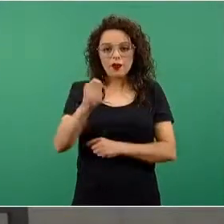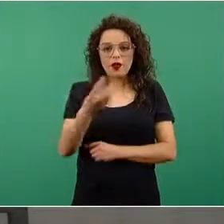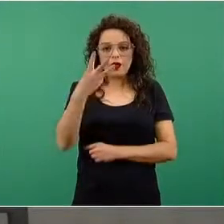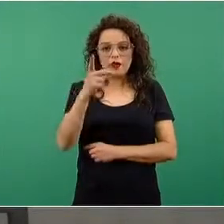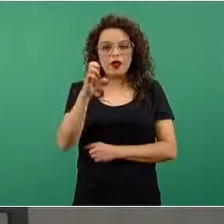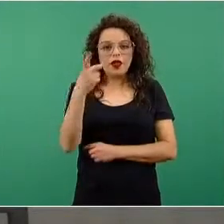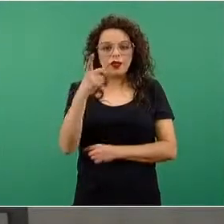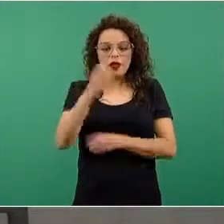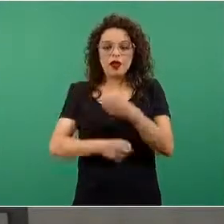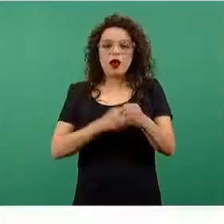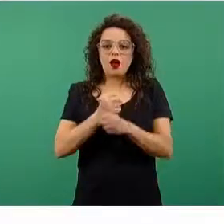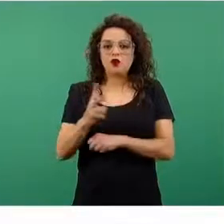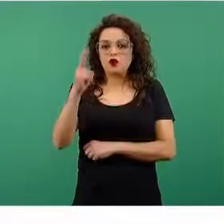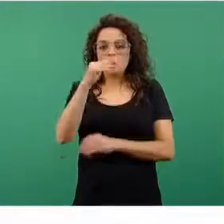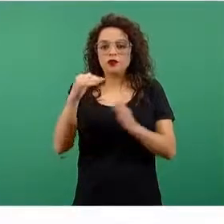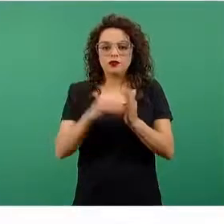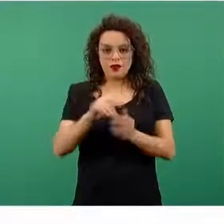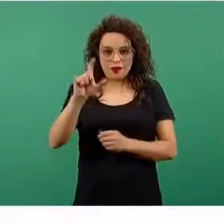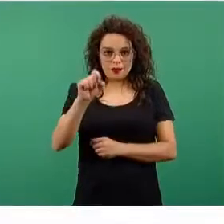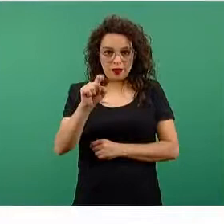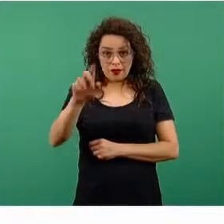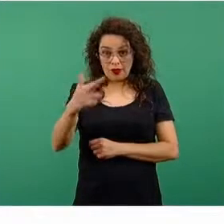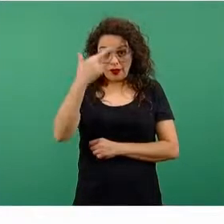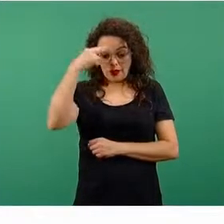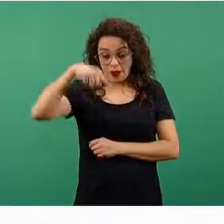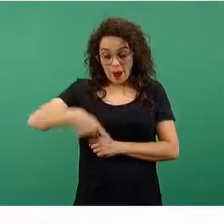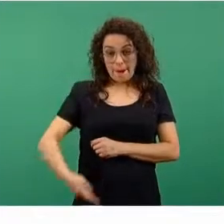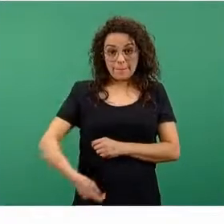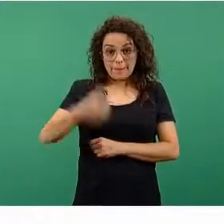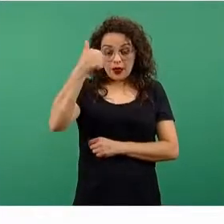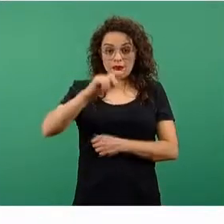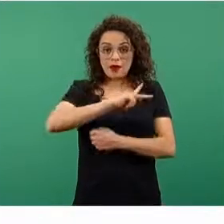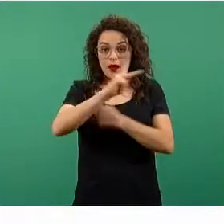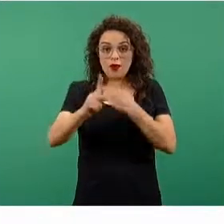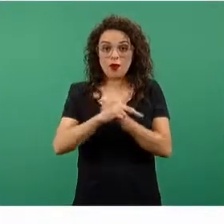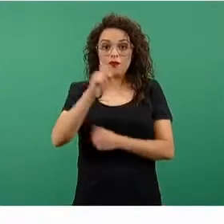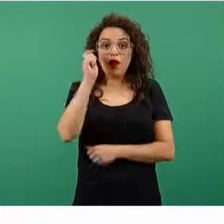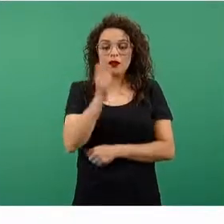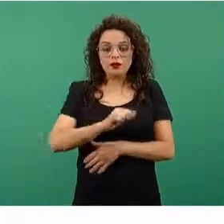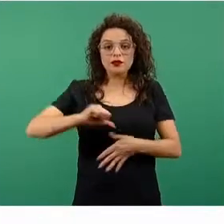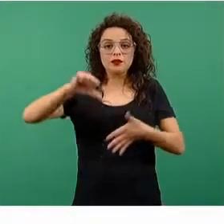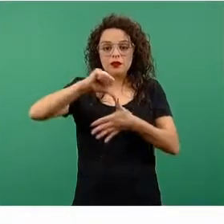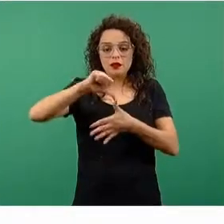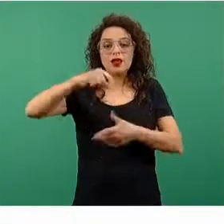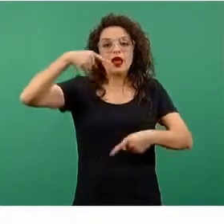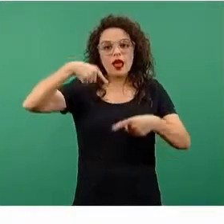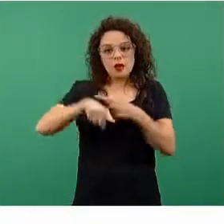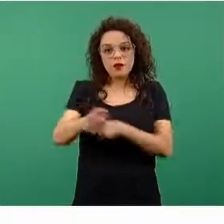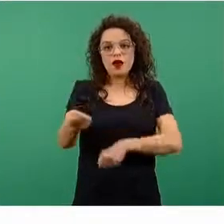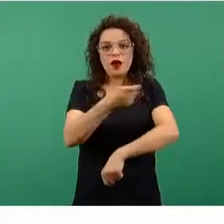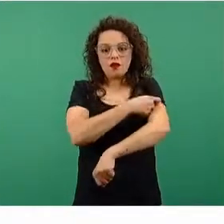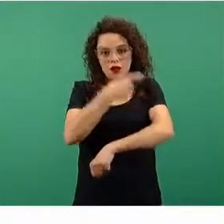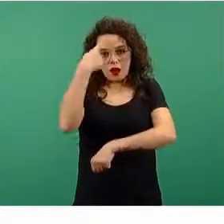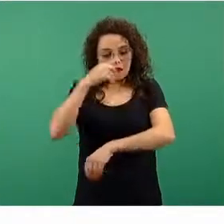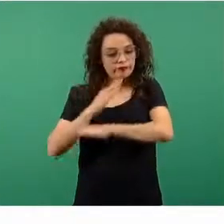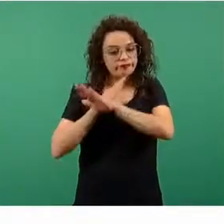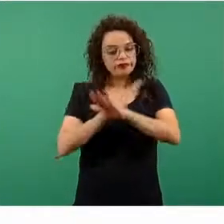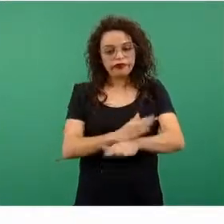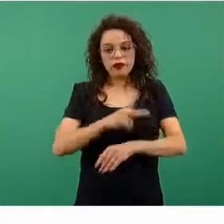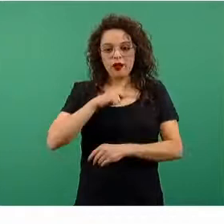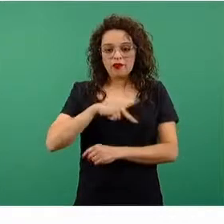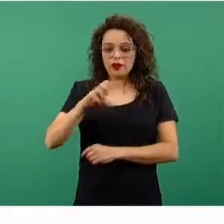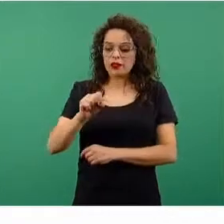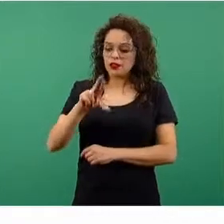diciembre de 2020. Recordar que fuimos el primer país de América Latina que inició la vacunación contra el virus SARS-CoV-2. La iniciamos el